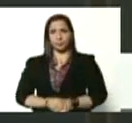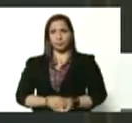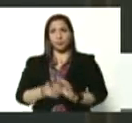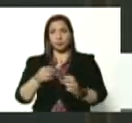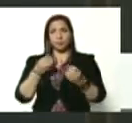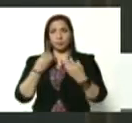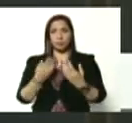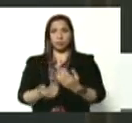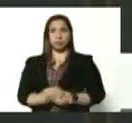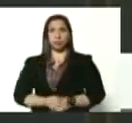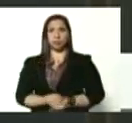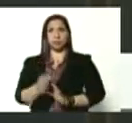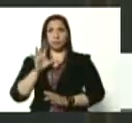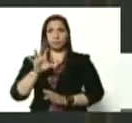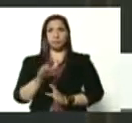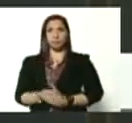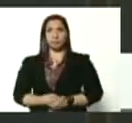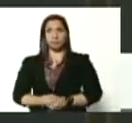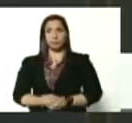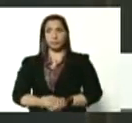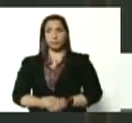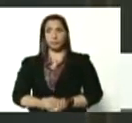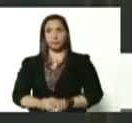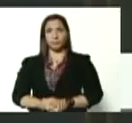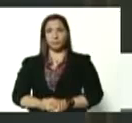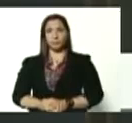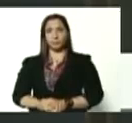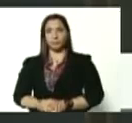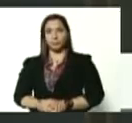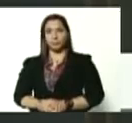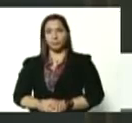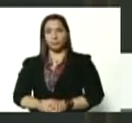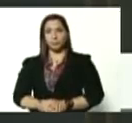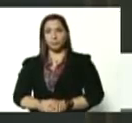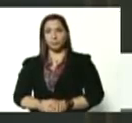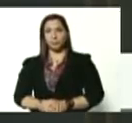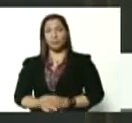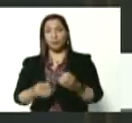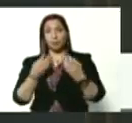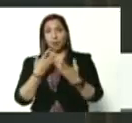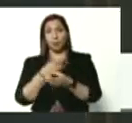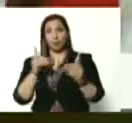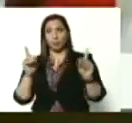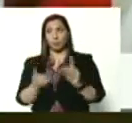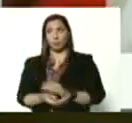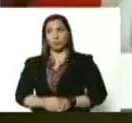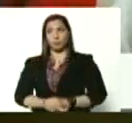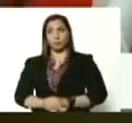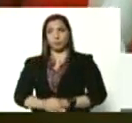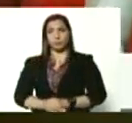es bueno para la parte díaz es bueno para el país y bueno para la democracia